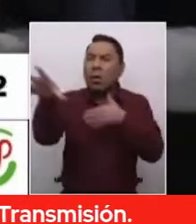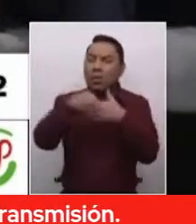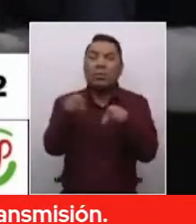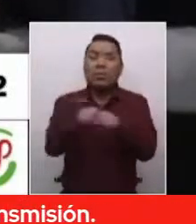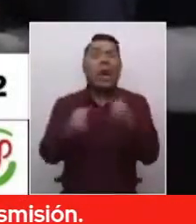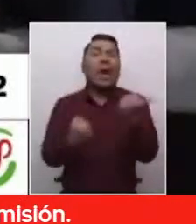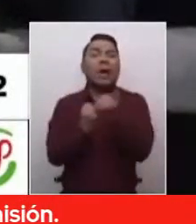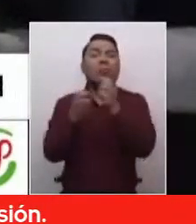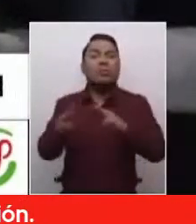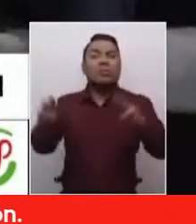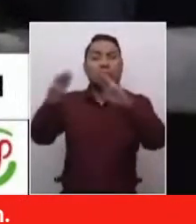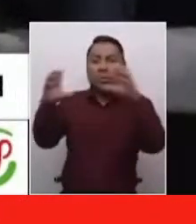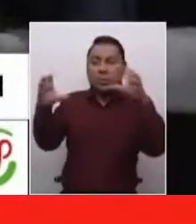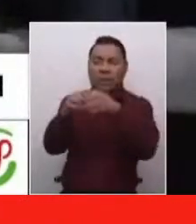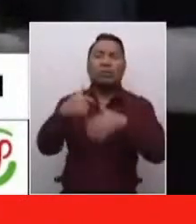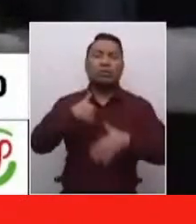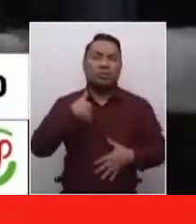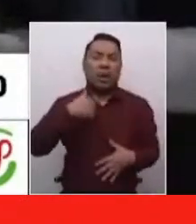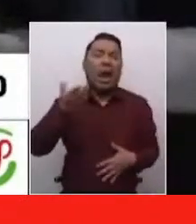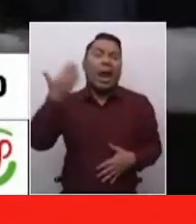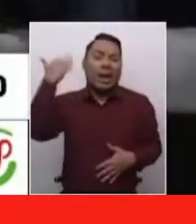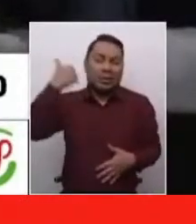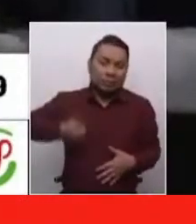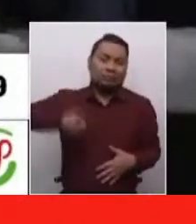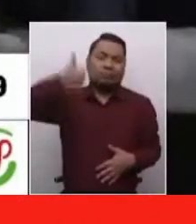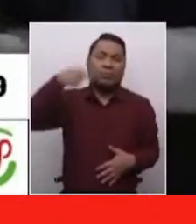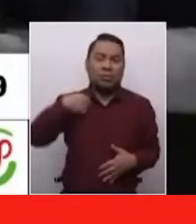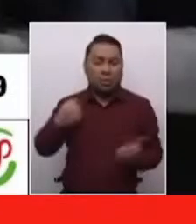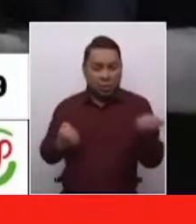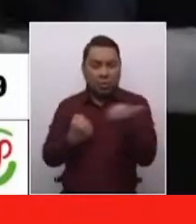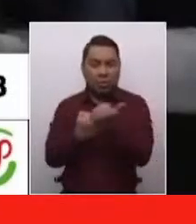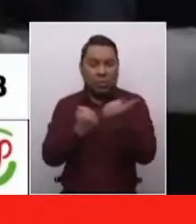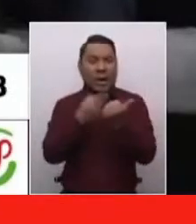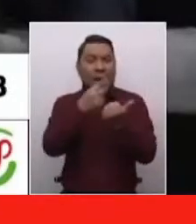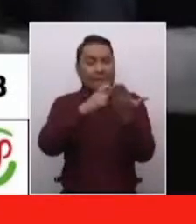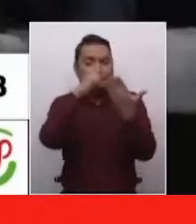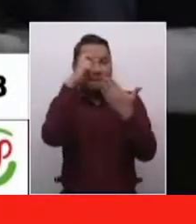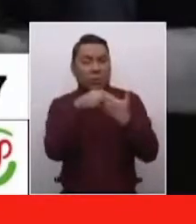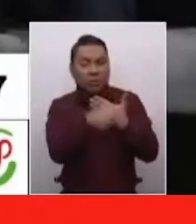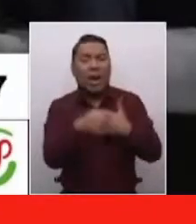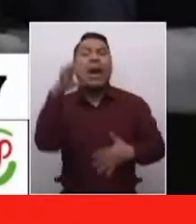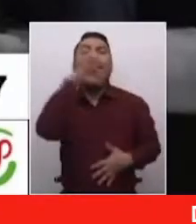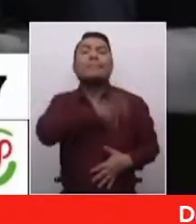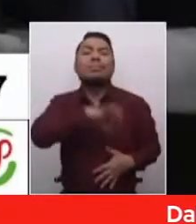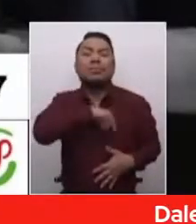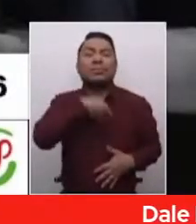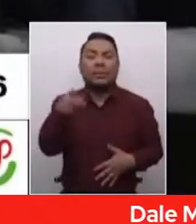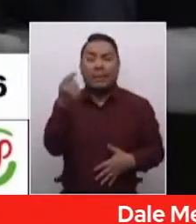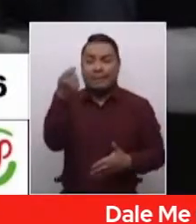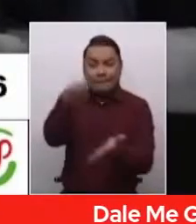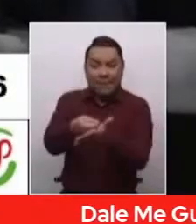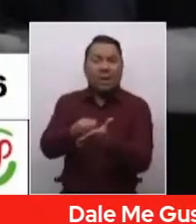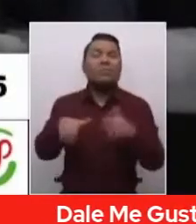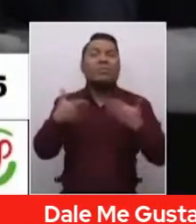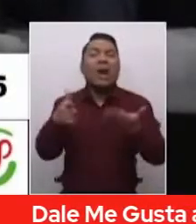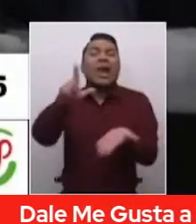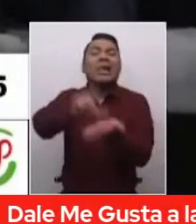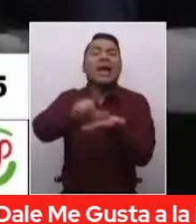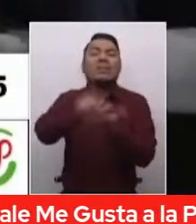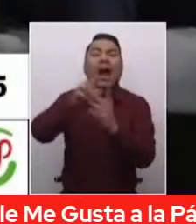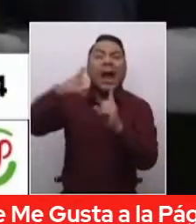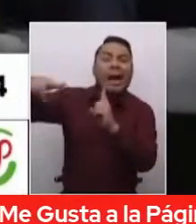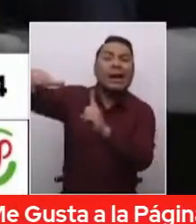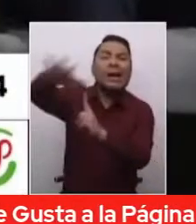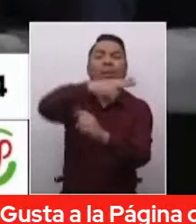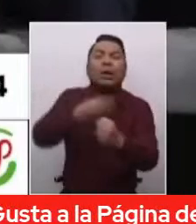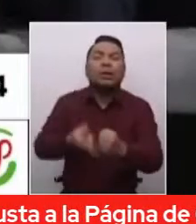Naciones Unidas, para que yo, que he sido funcionario PNUD y he colaborado en este tipo de proyectos, aprovechemos esos fondos para tener una Lima ecológica